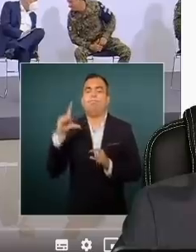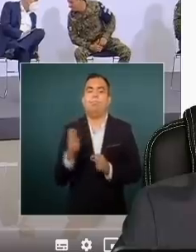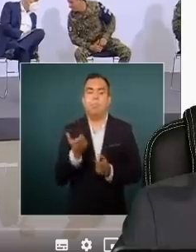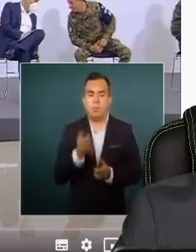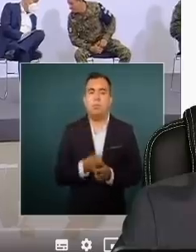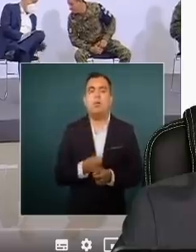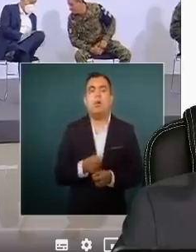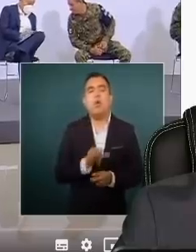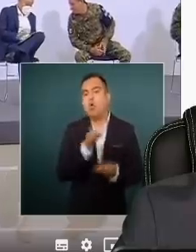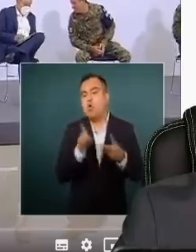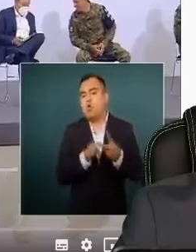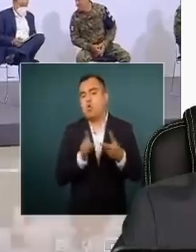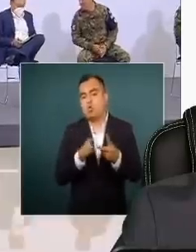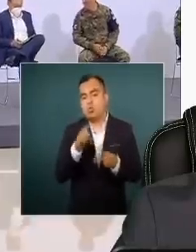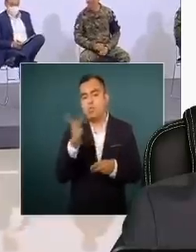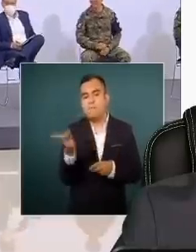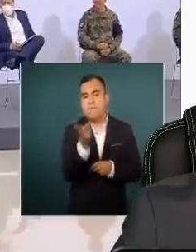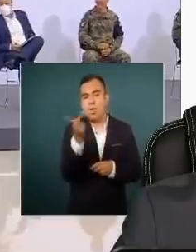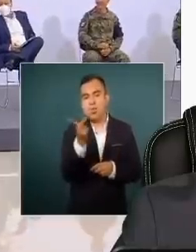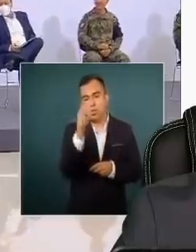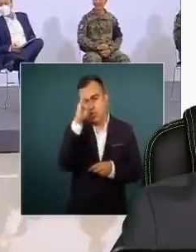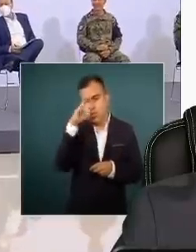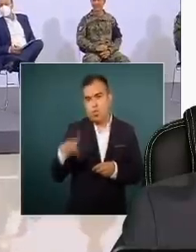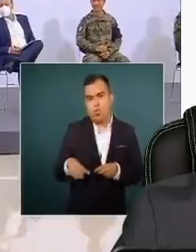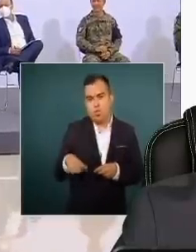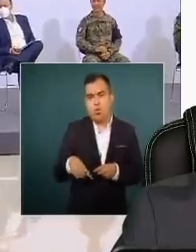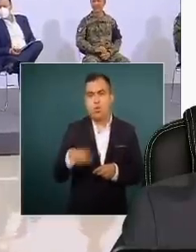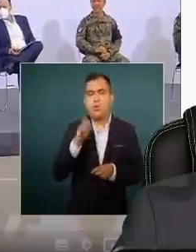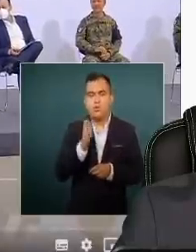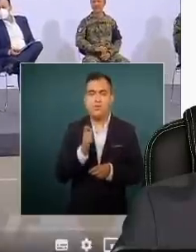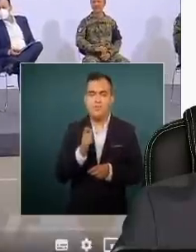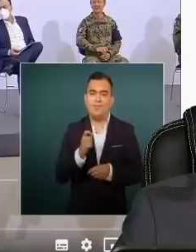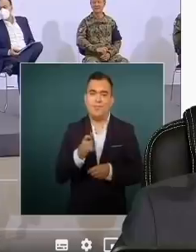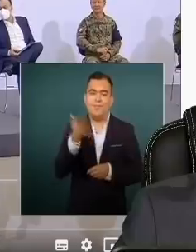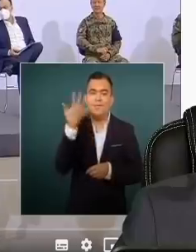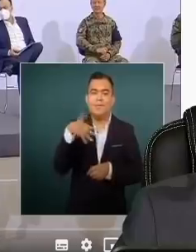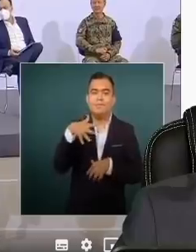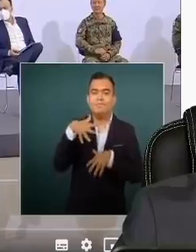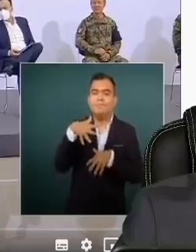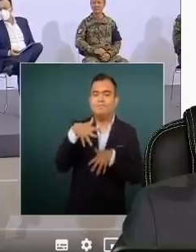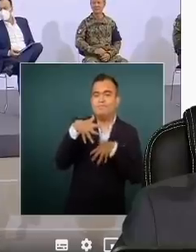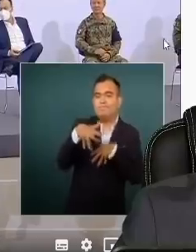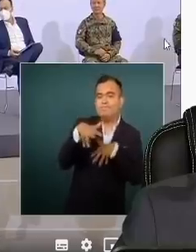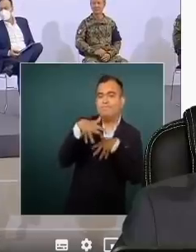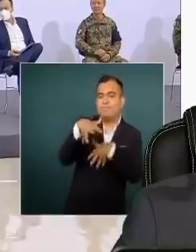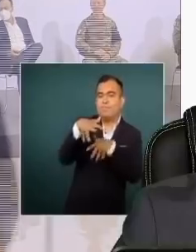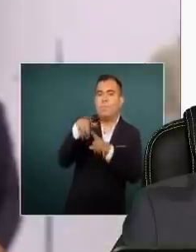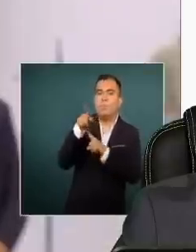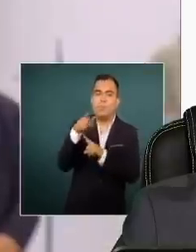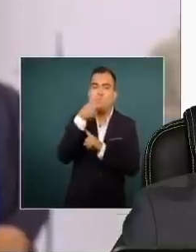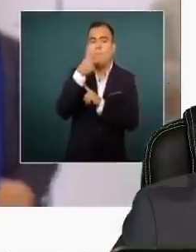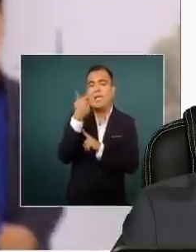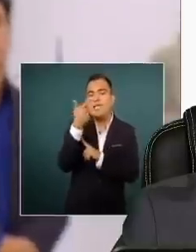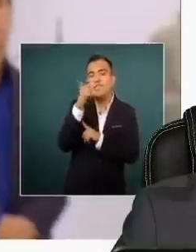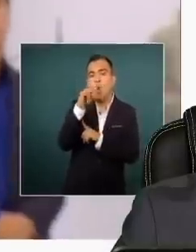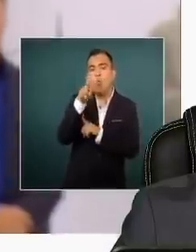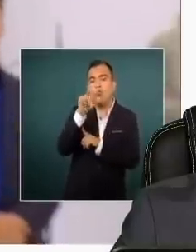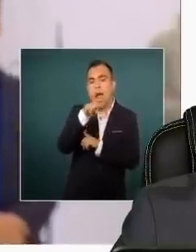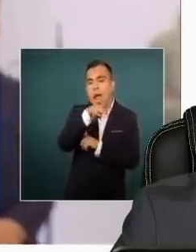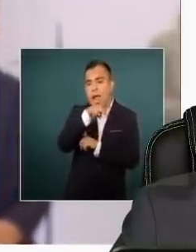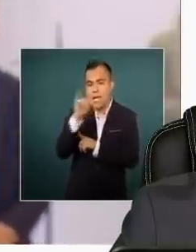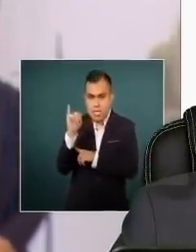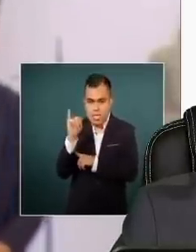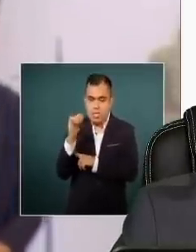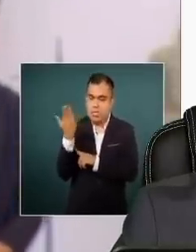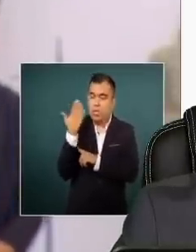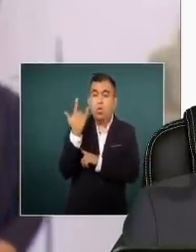pregunta señor gobernador en el marco las manifestaciones cual lamentable el caso de giovanni lópez el pasado